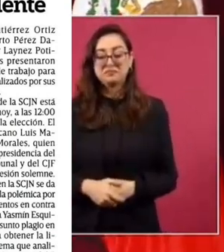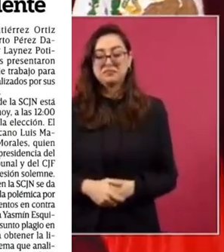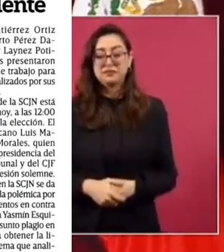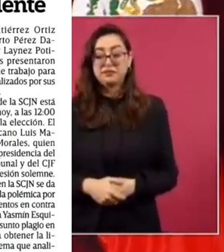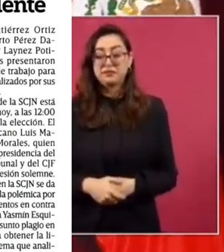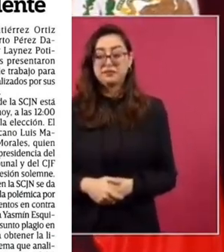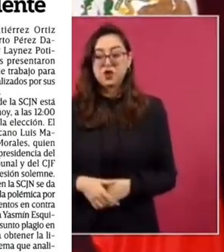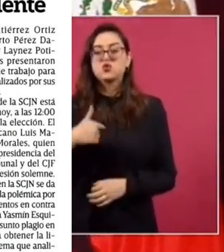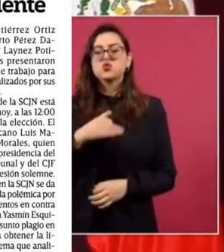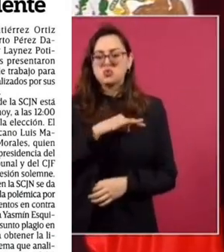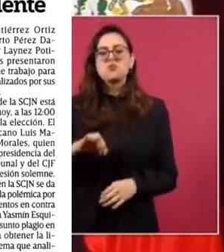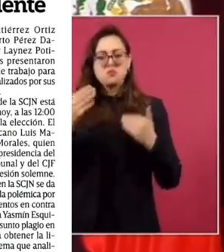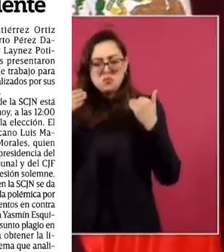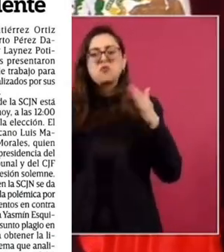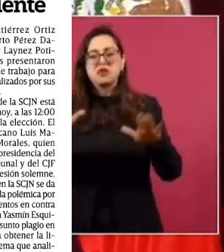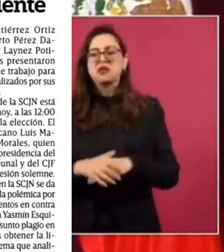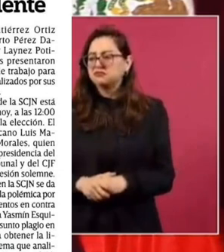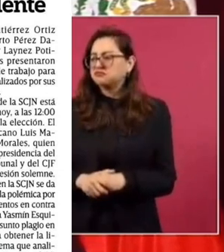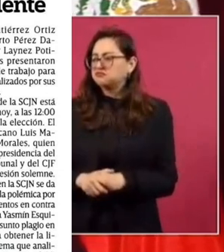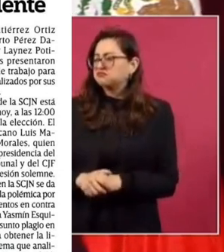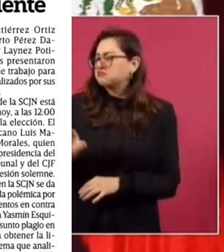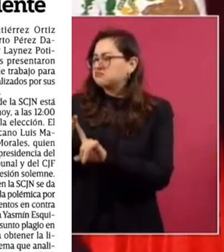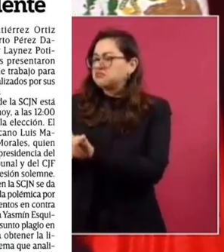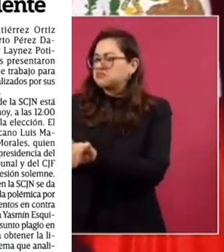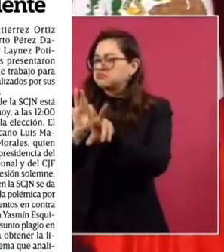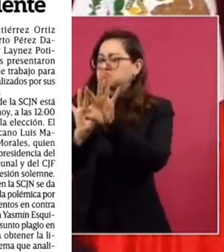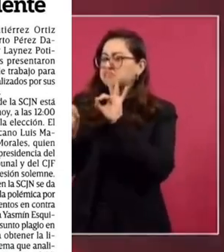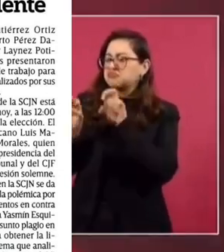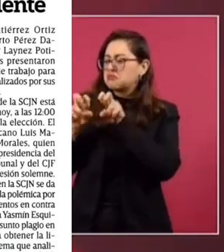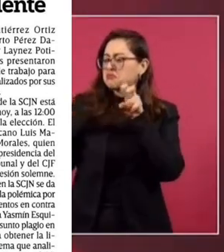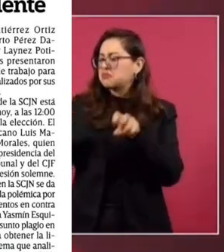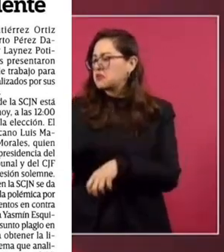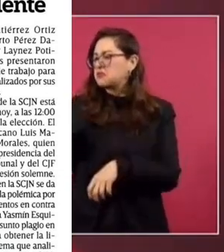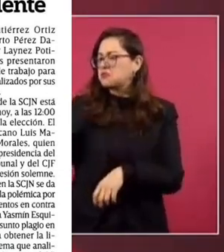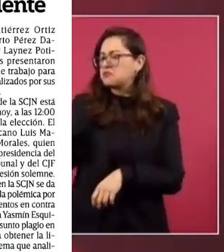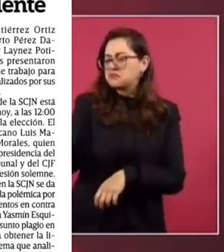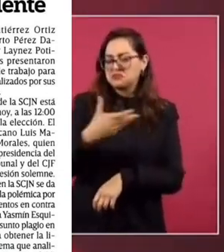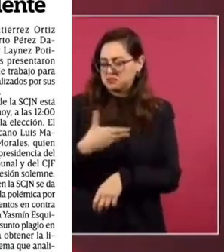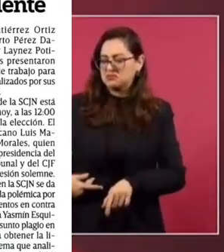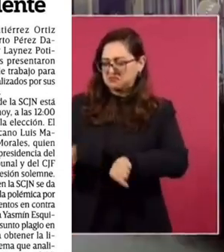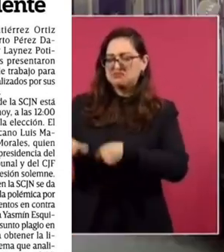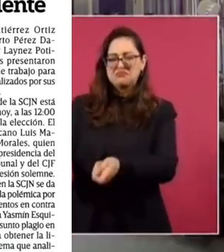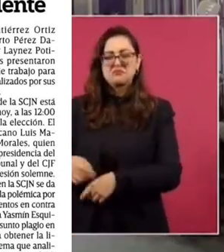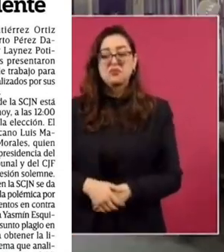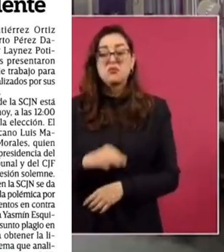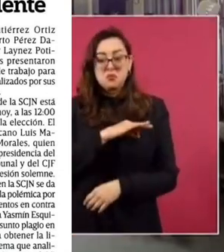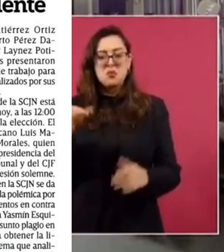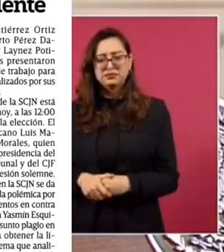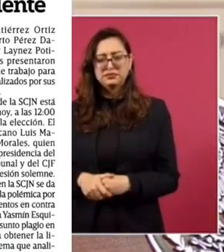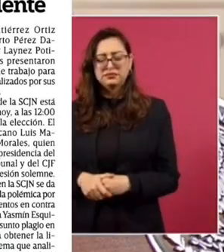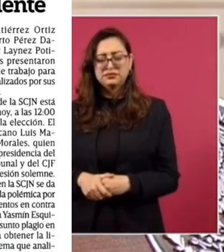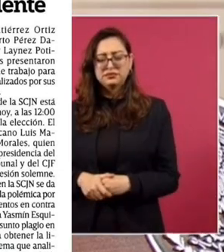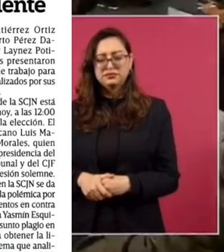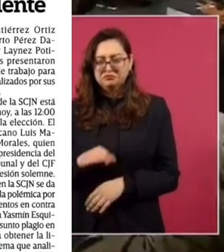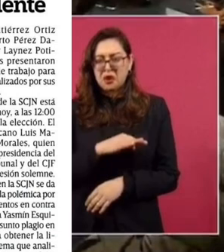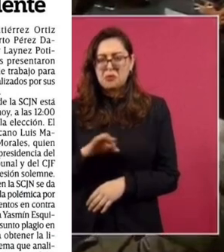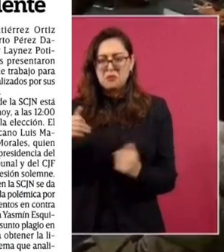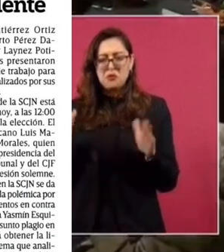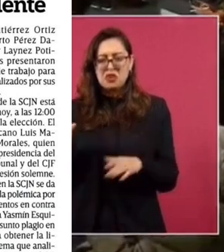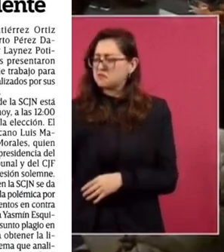un ministro o una ministra... ¡Ganso, ganso! A ver, como era antes, en lo oscurito.